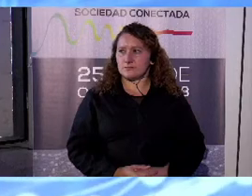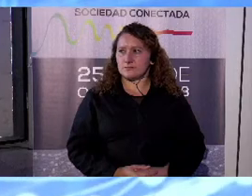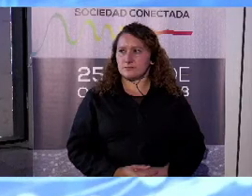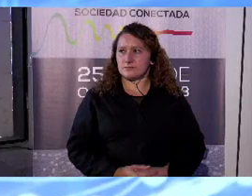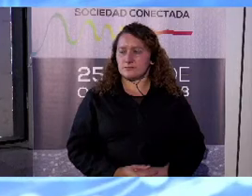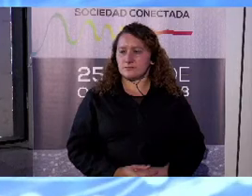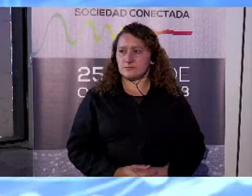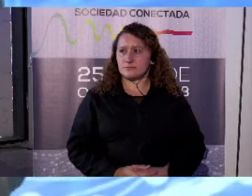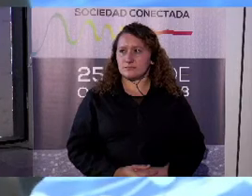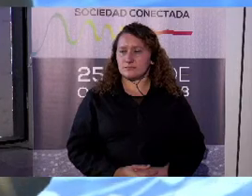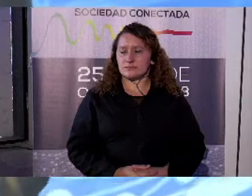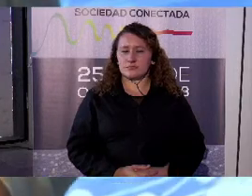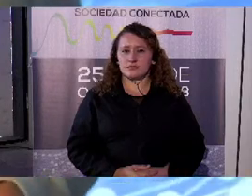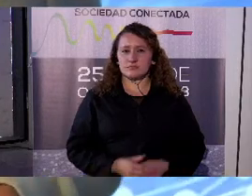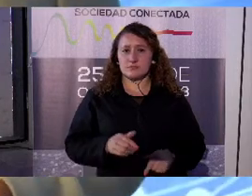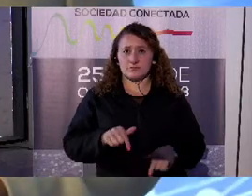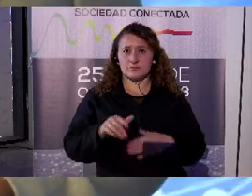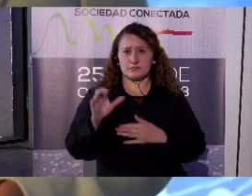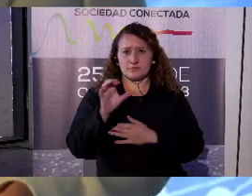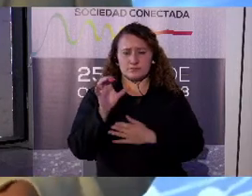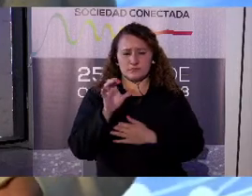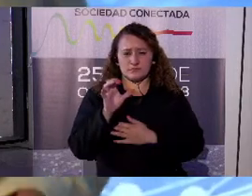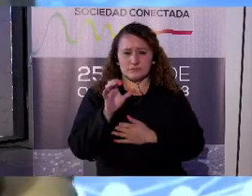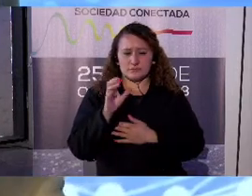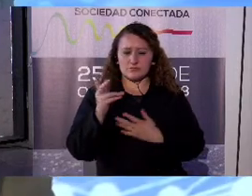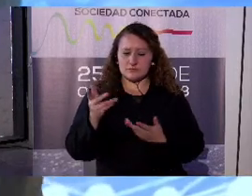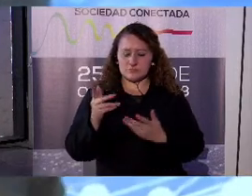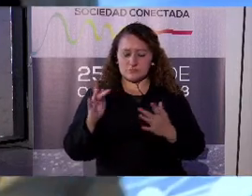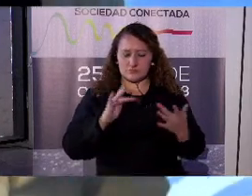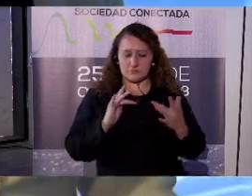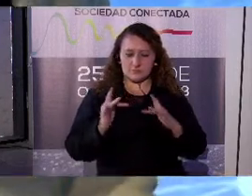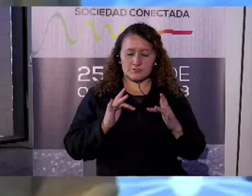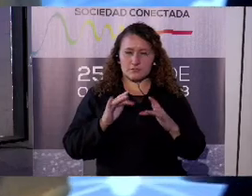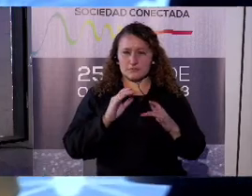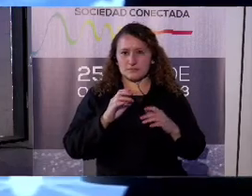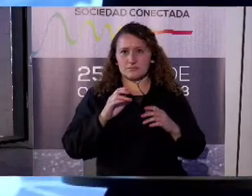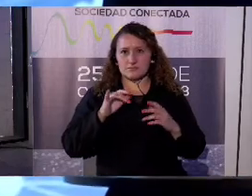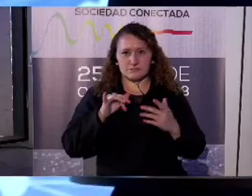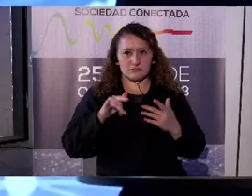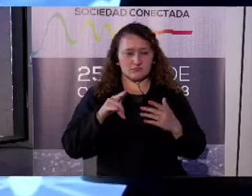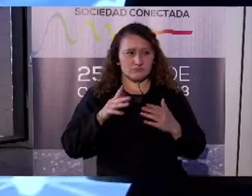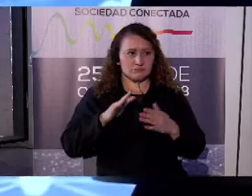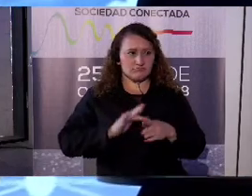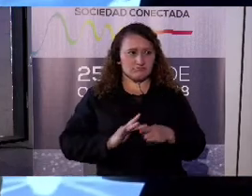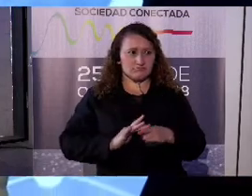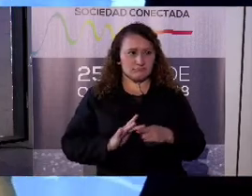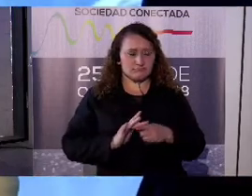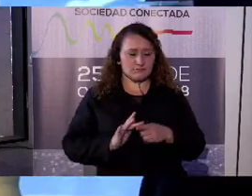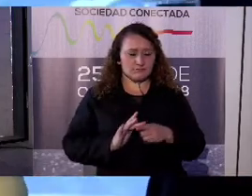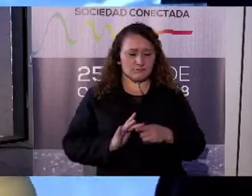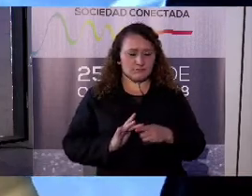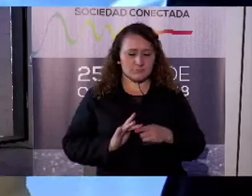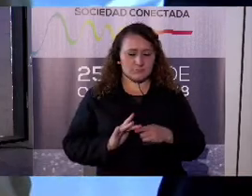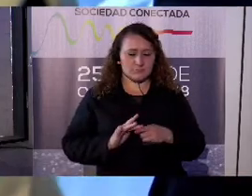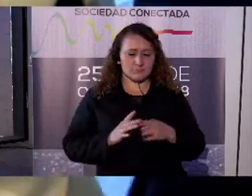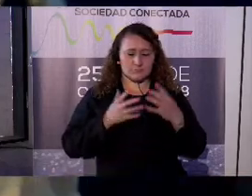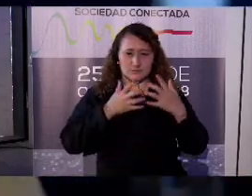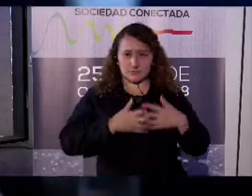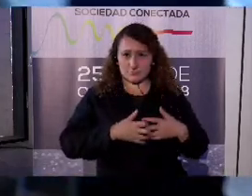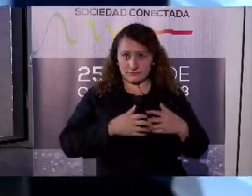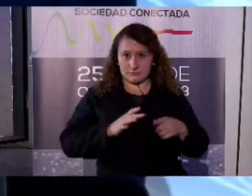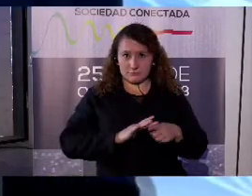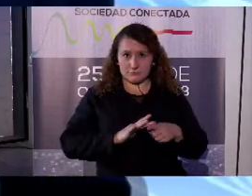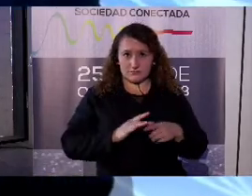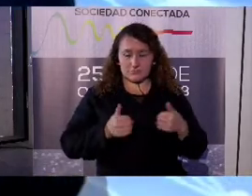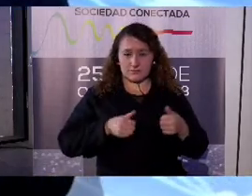es en Colombia es la es la red sfox la que estamos implementando la empresa que la está implementando